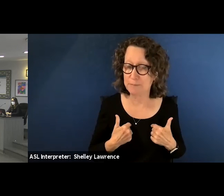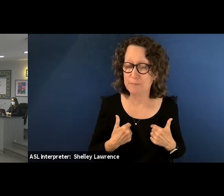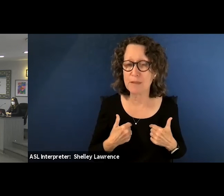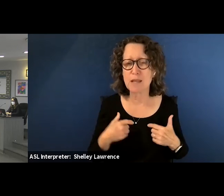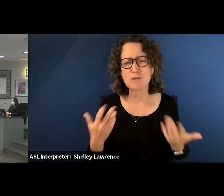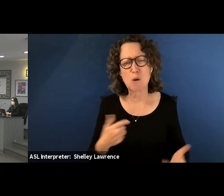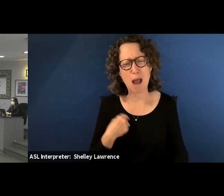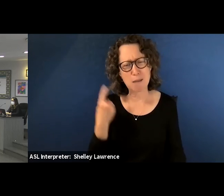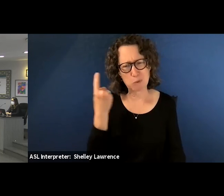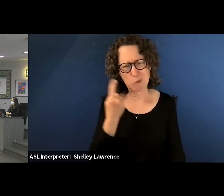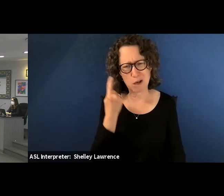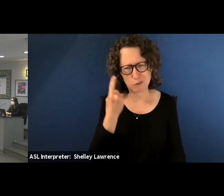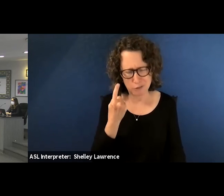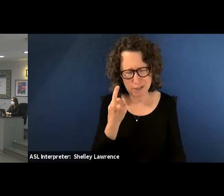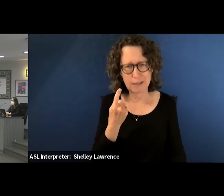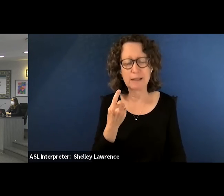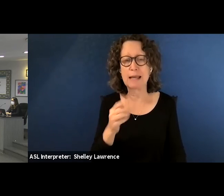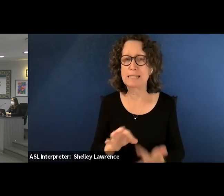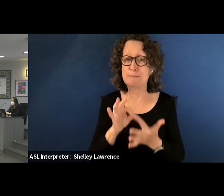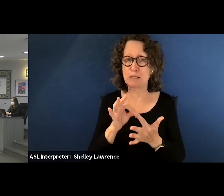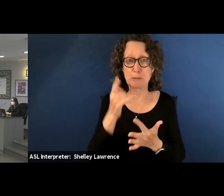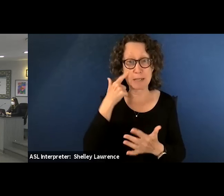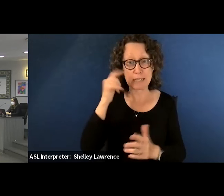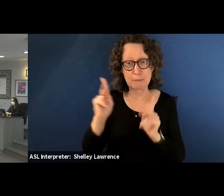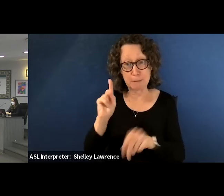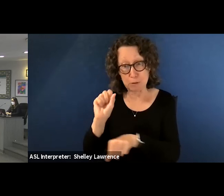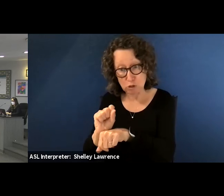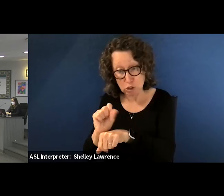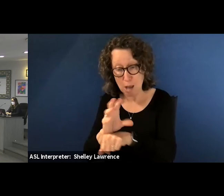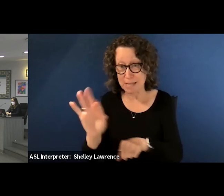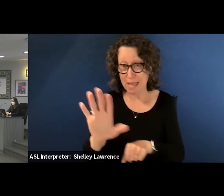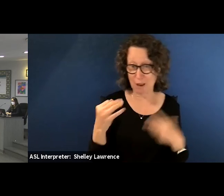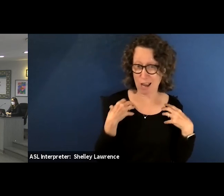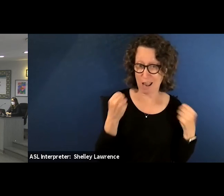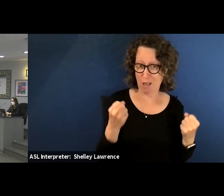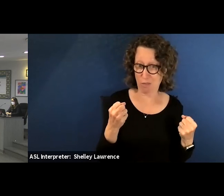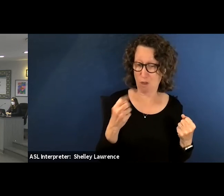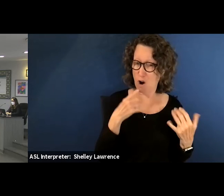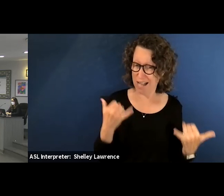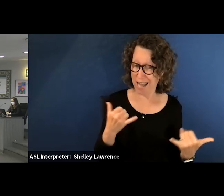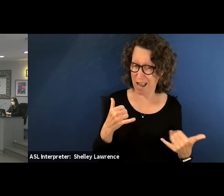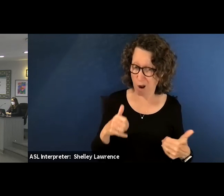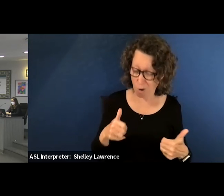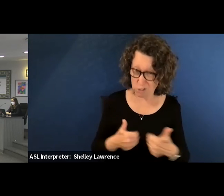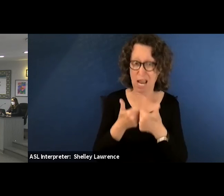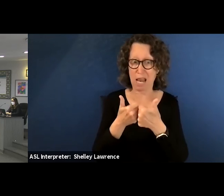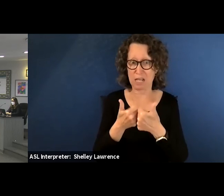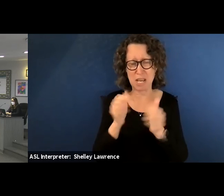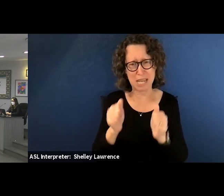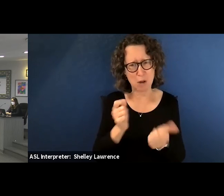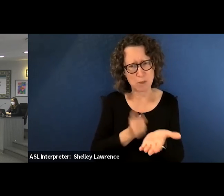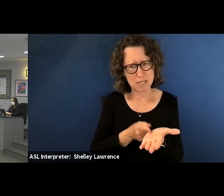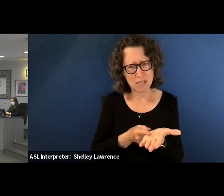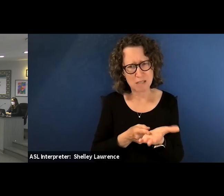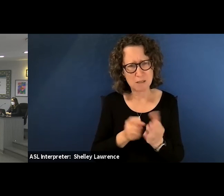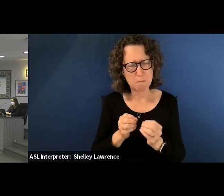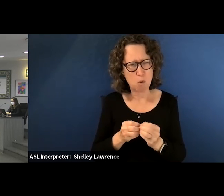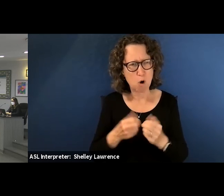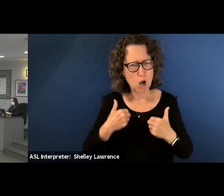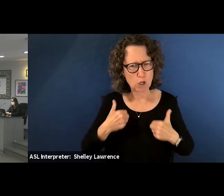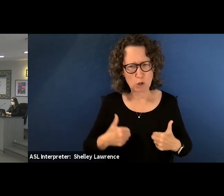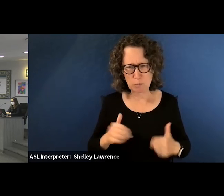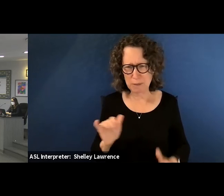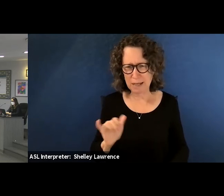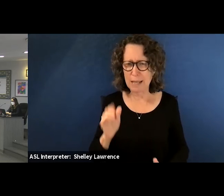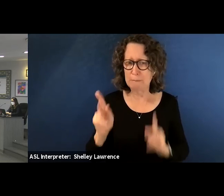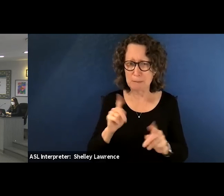algo que me inspiraba. Y me pregunto, especialmente porque están en riesgo la salud y los empleos de las personas, si